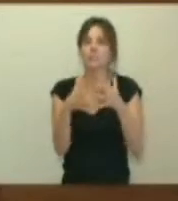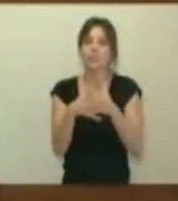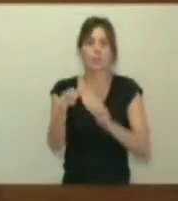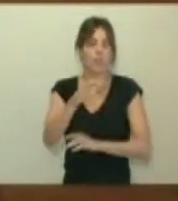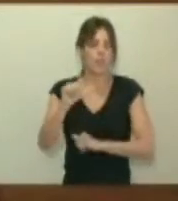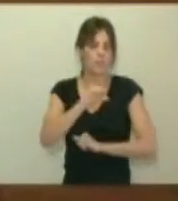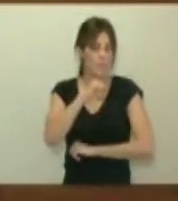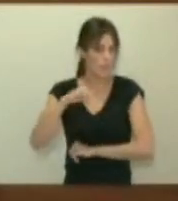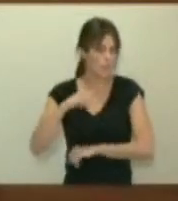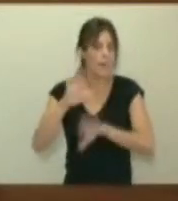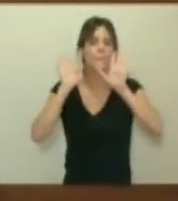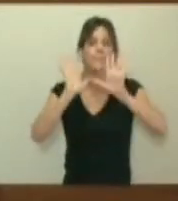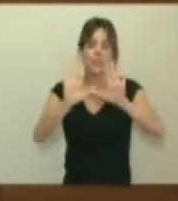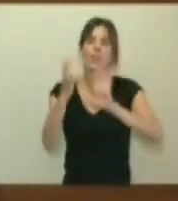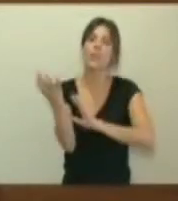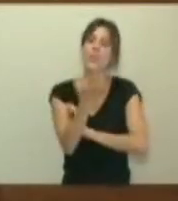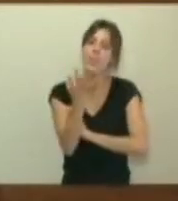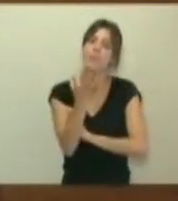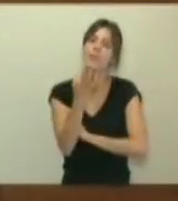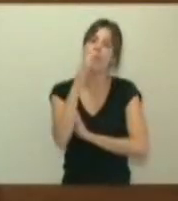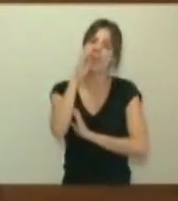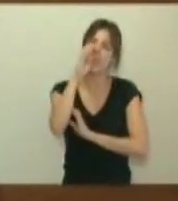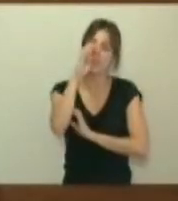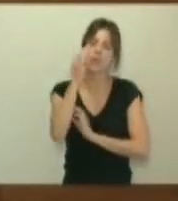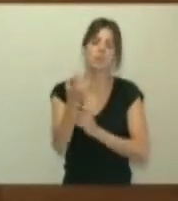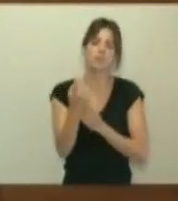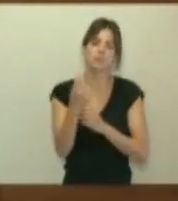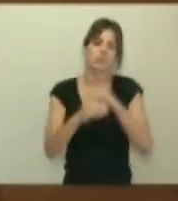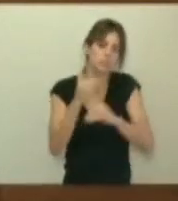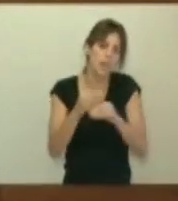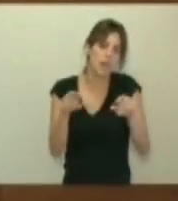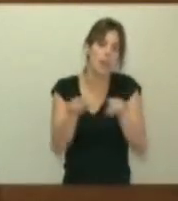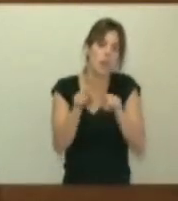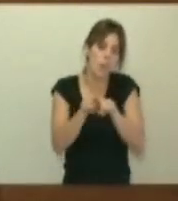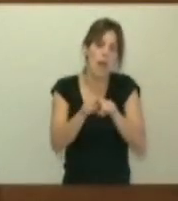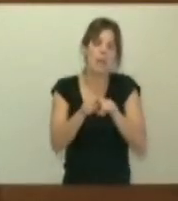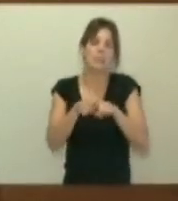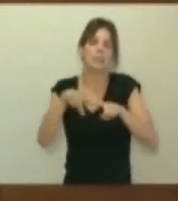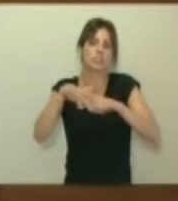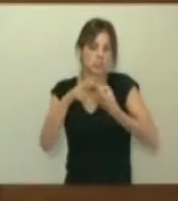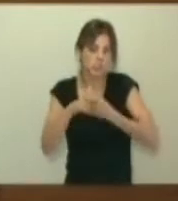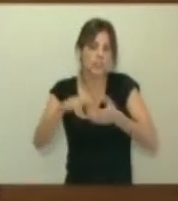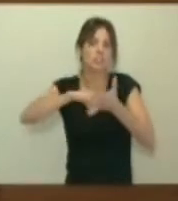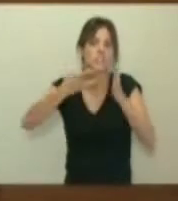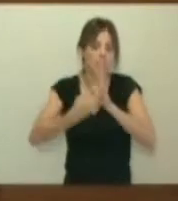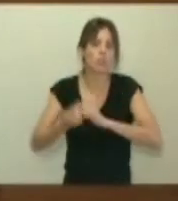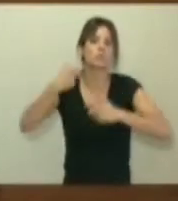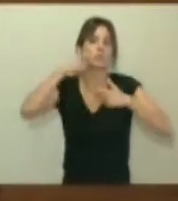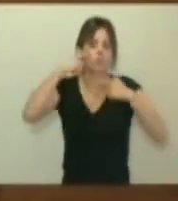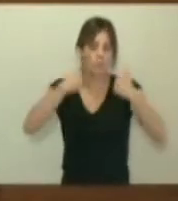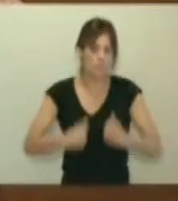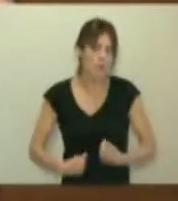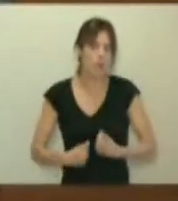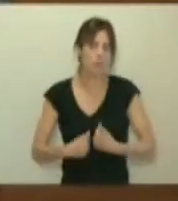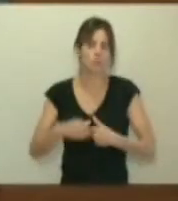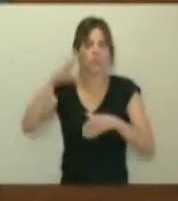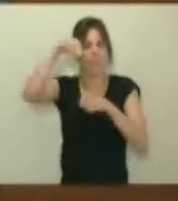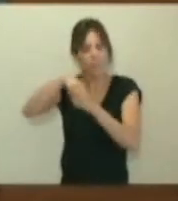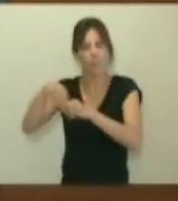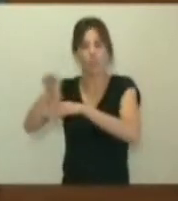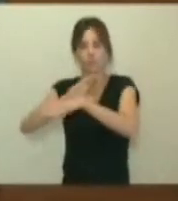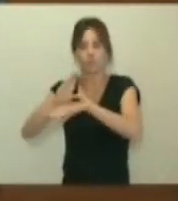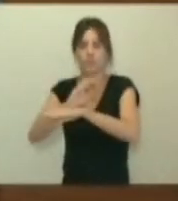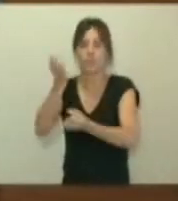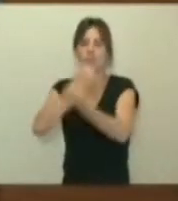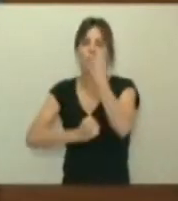que debería de utilizar para su adecuado funcionamiento los medios técnicos y humanos de la propia Consejería de Economía y Empleo, a la que